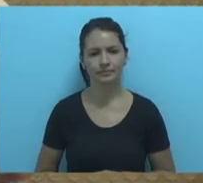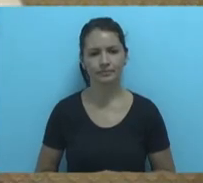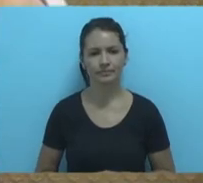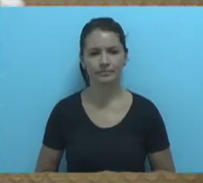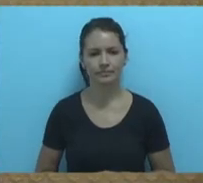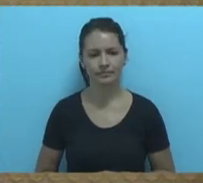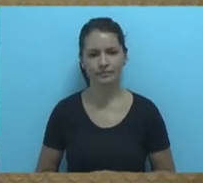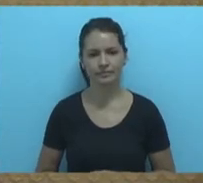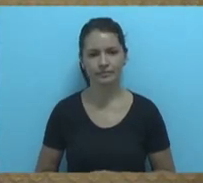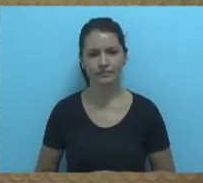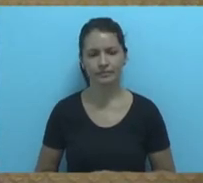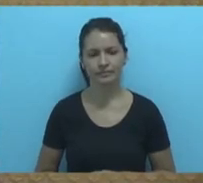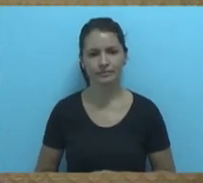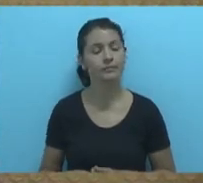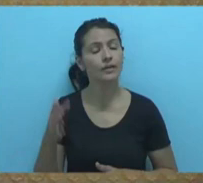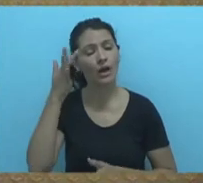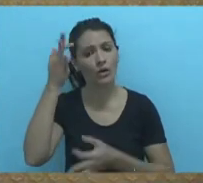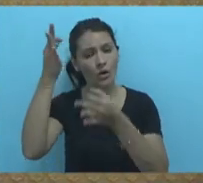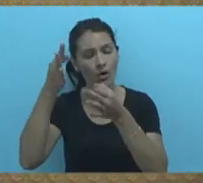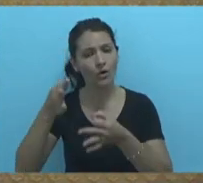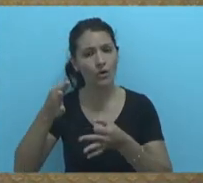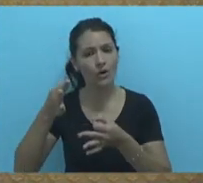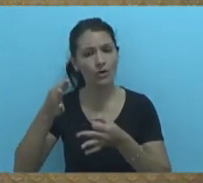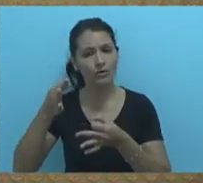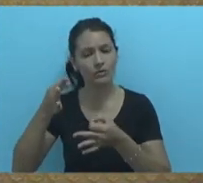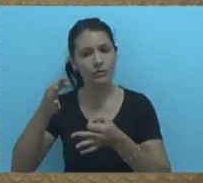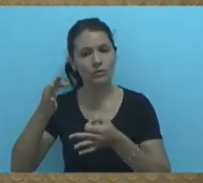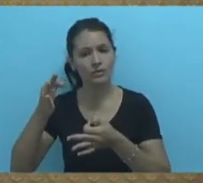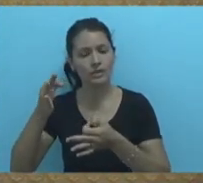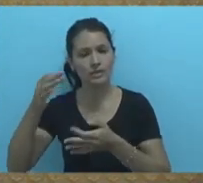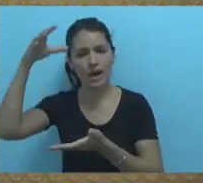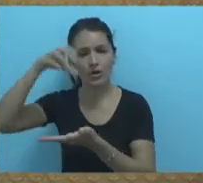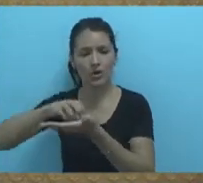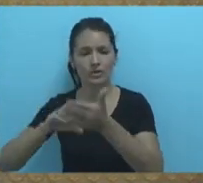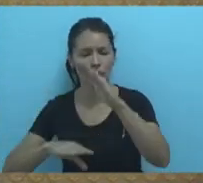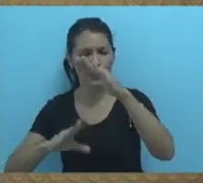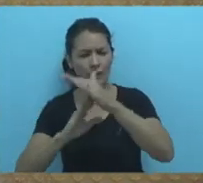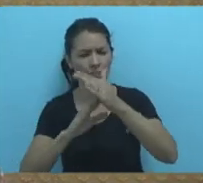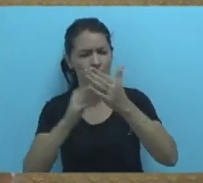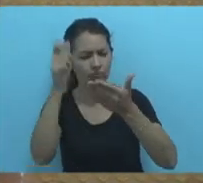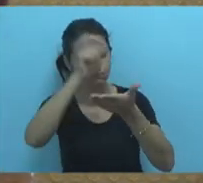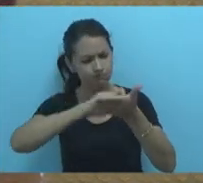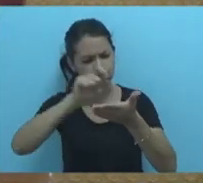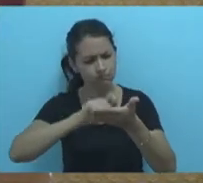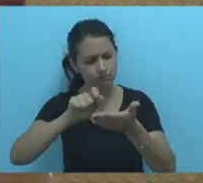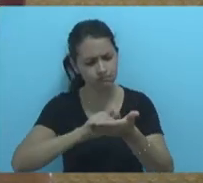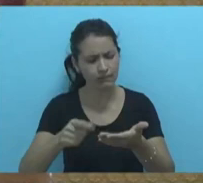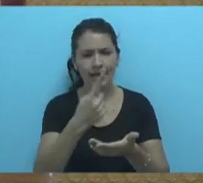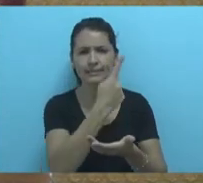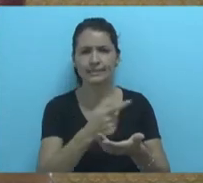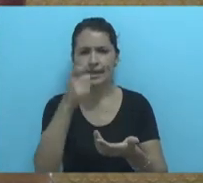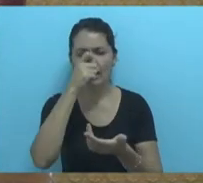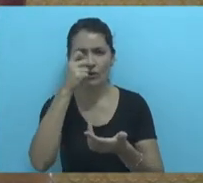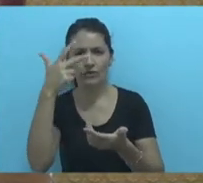El fallo de la Corte Suprema de Justicia de la provincia de Santa Fe de 123 páginas hace